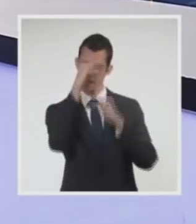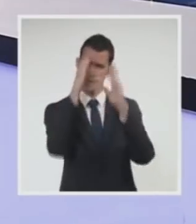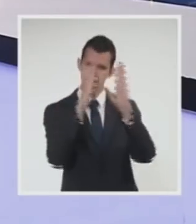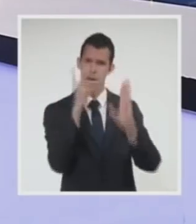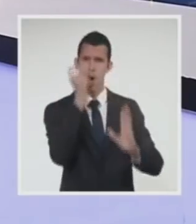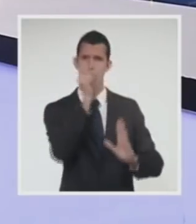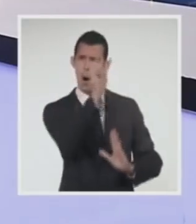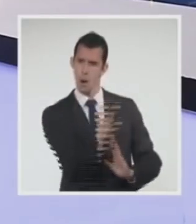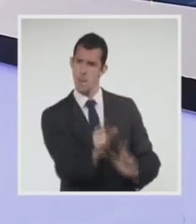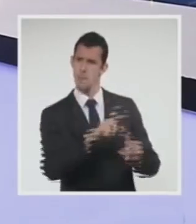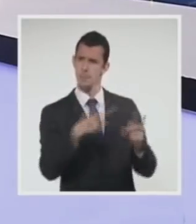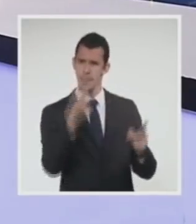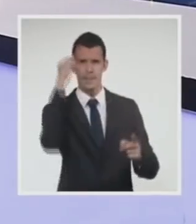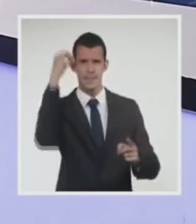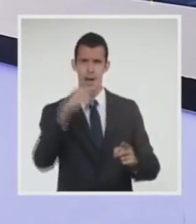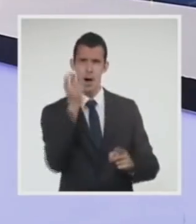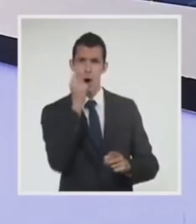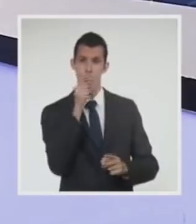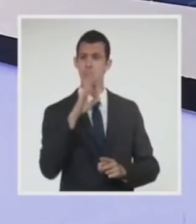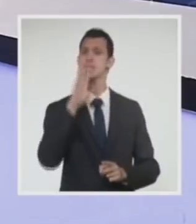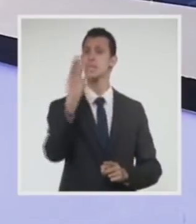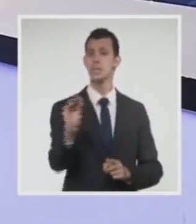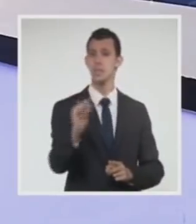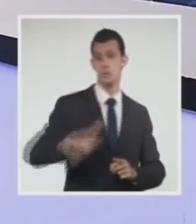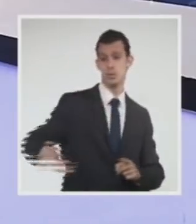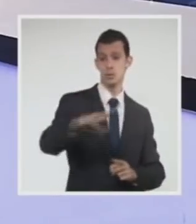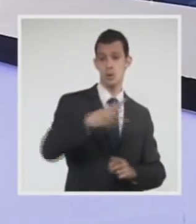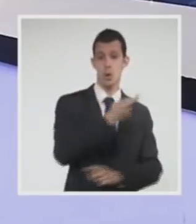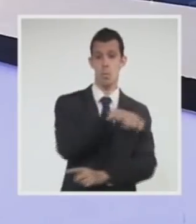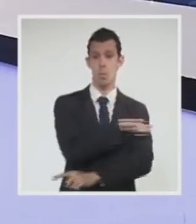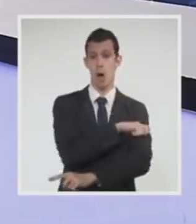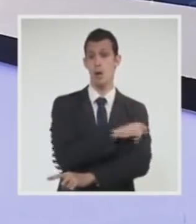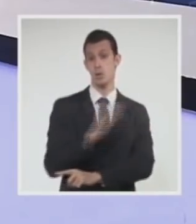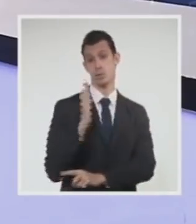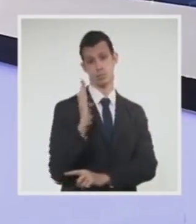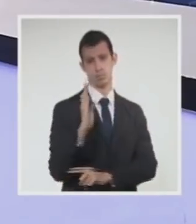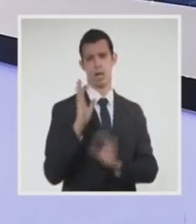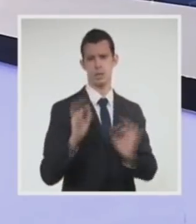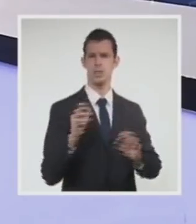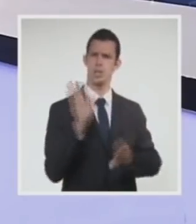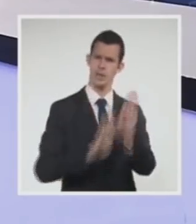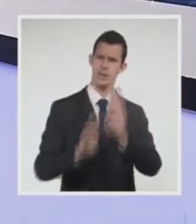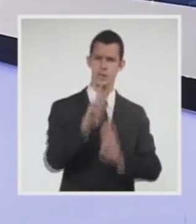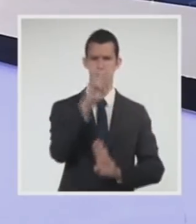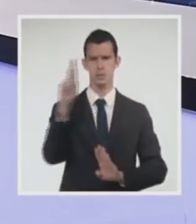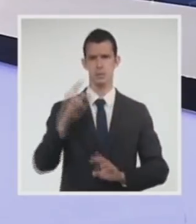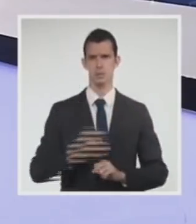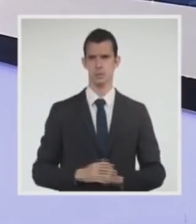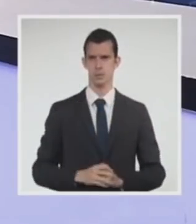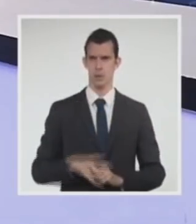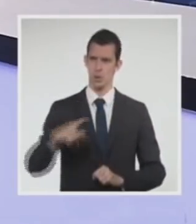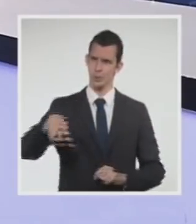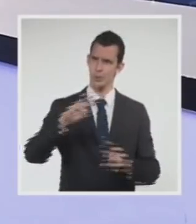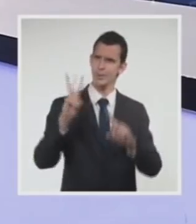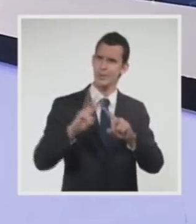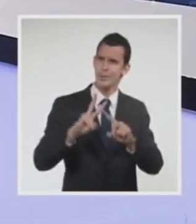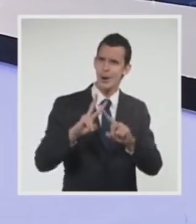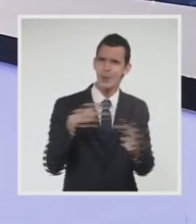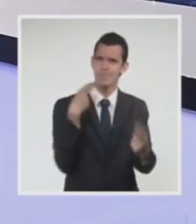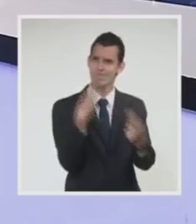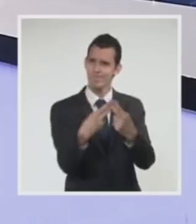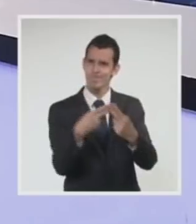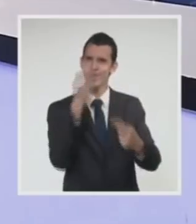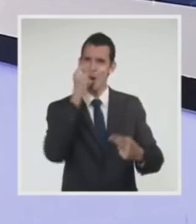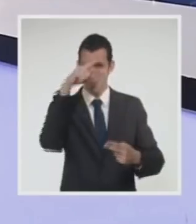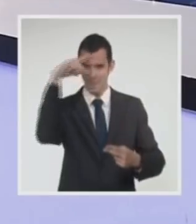porque saben el valor de su palabra, de tu palabra, en defensa de la revolución. Los televidentes confían en